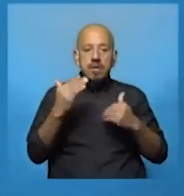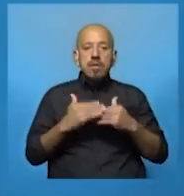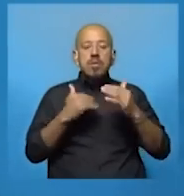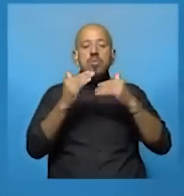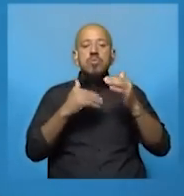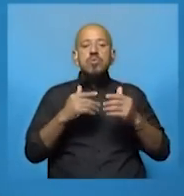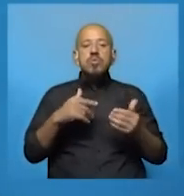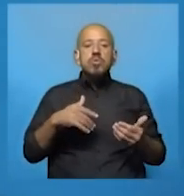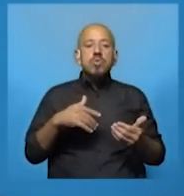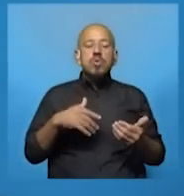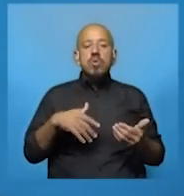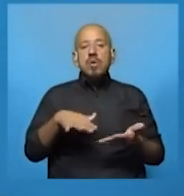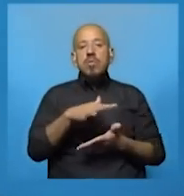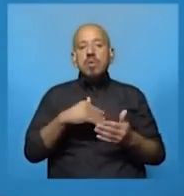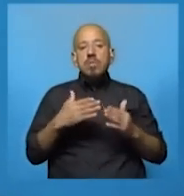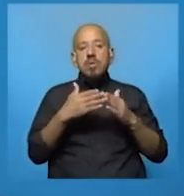balneario no